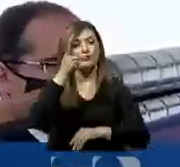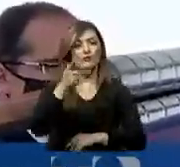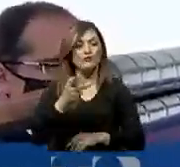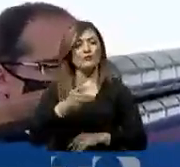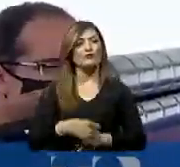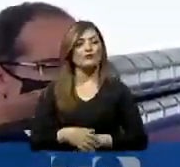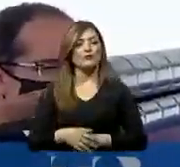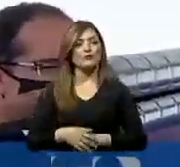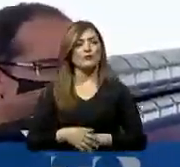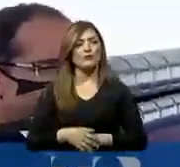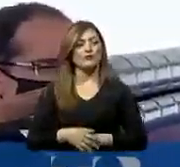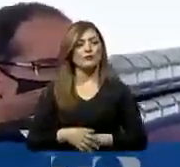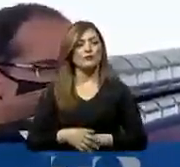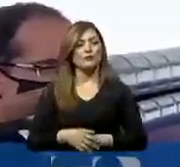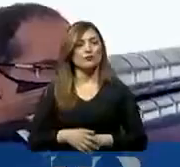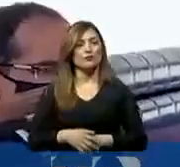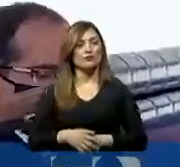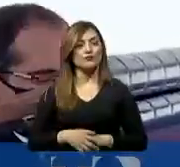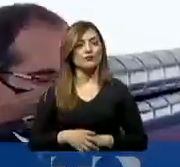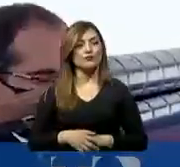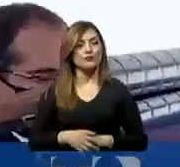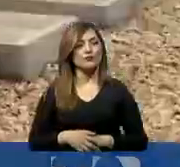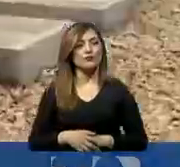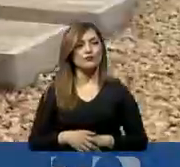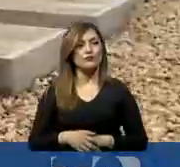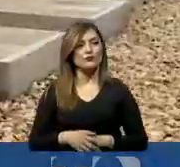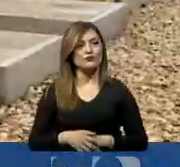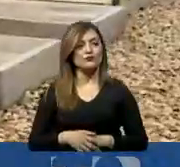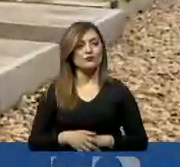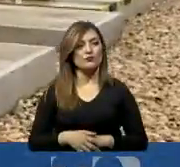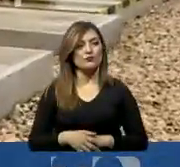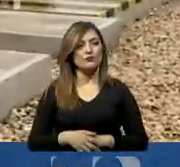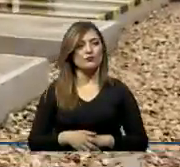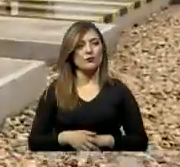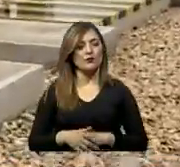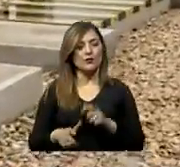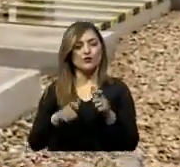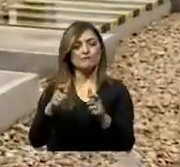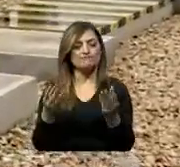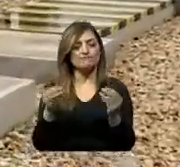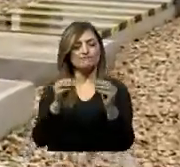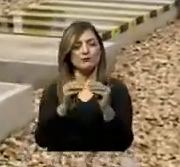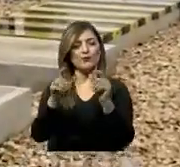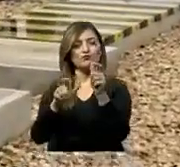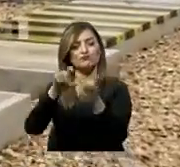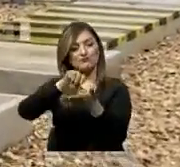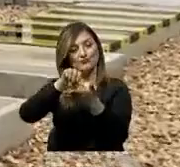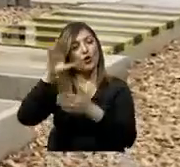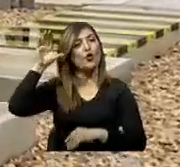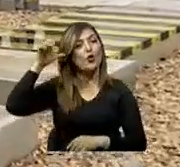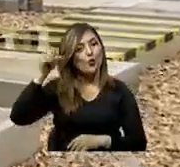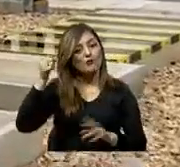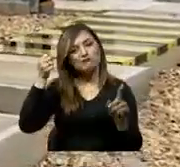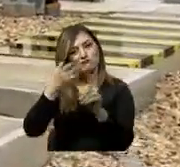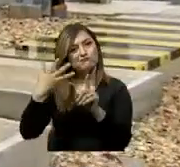energía eléctrica, considerando el crecimiento poblacional de la ciudad de Cuenca y de los grandes desafíos